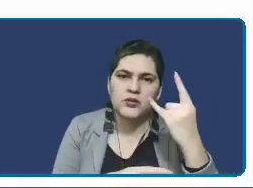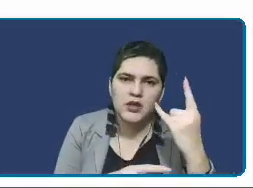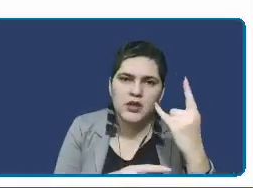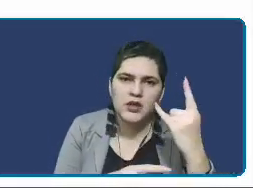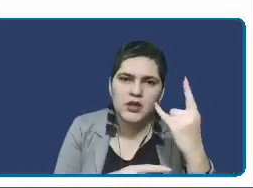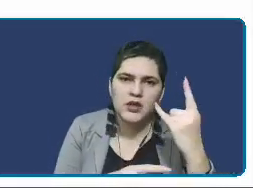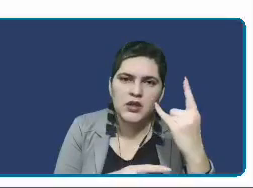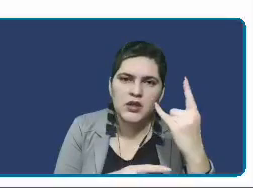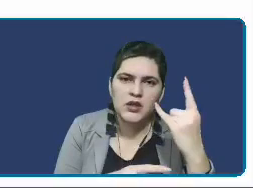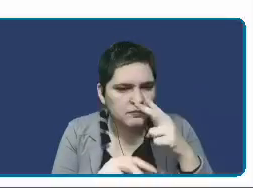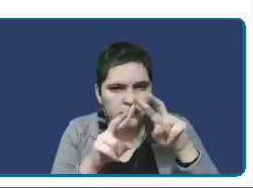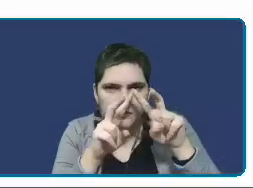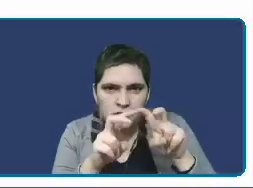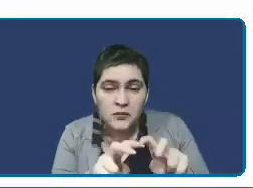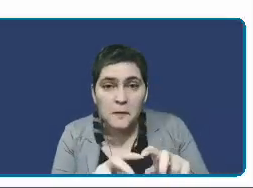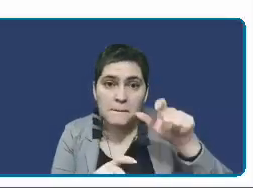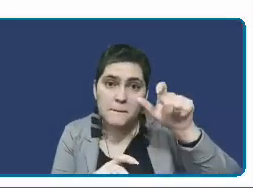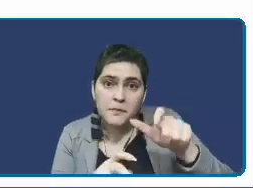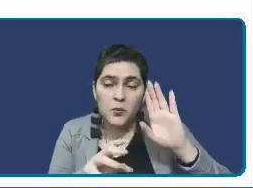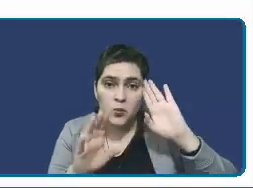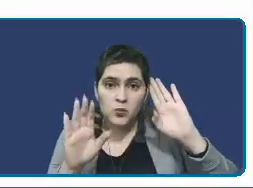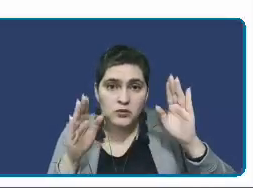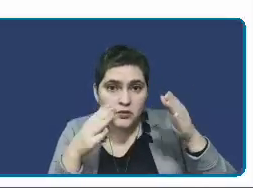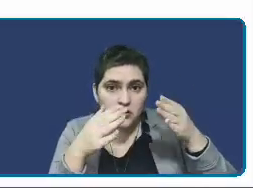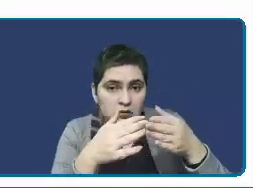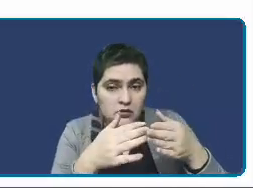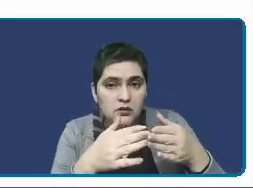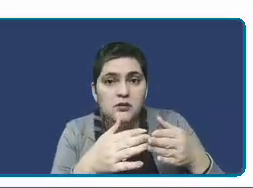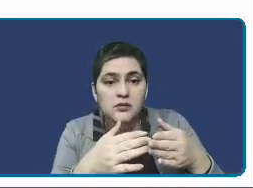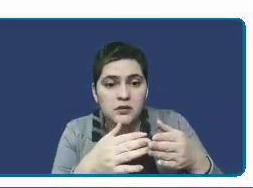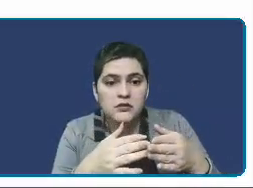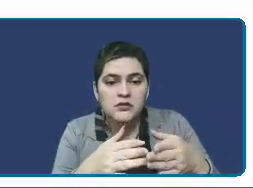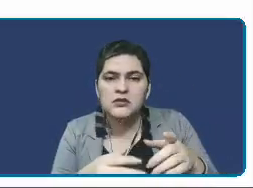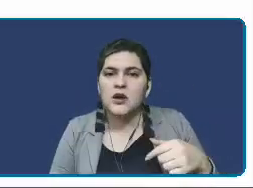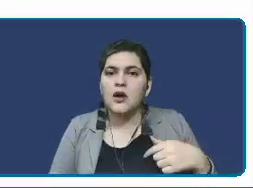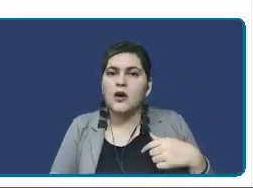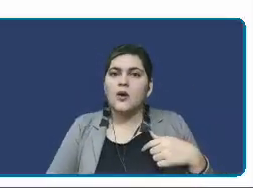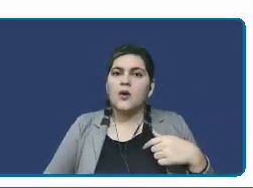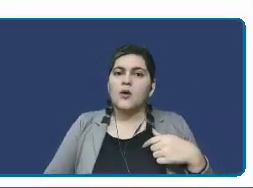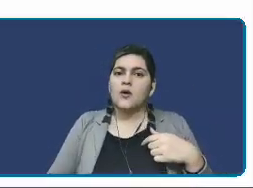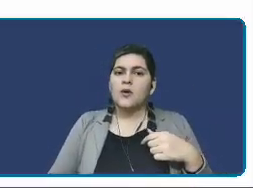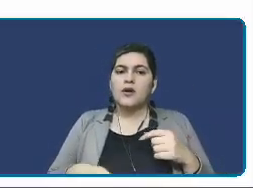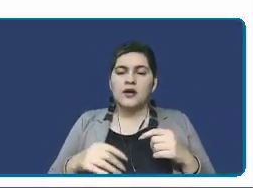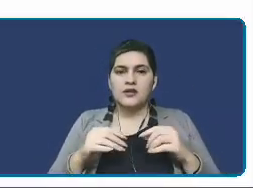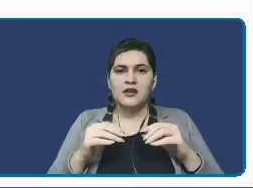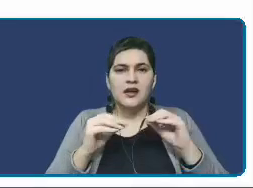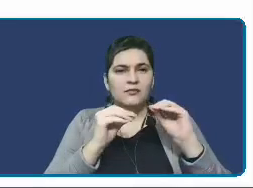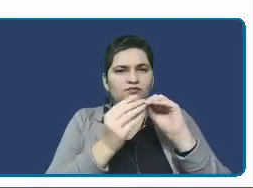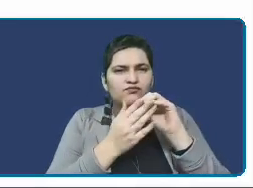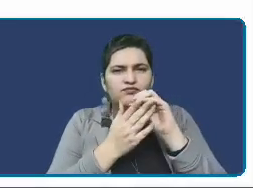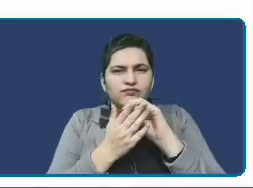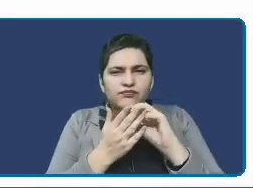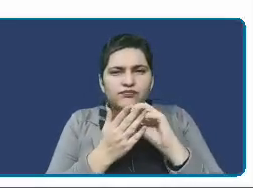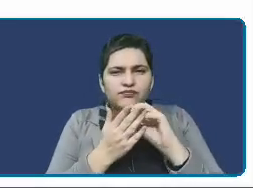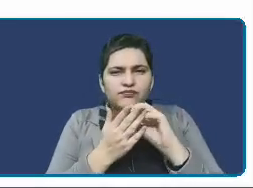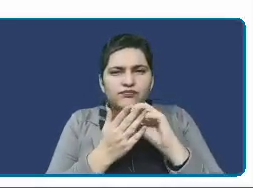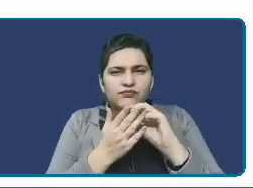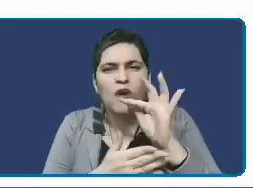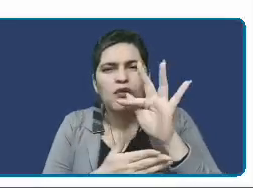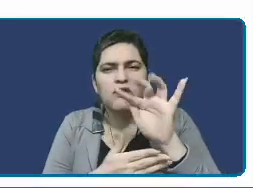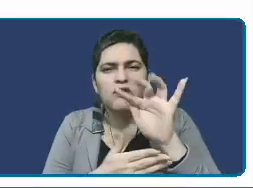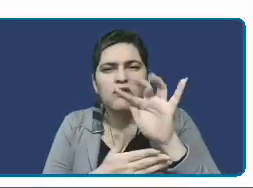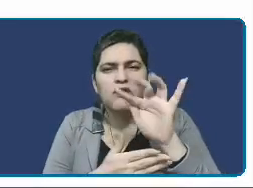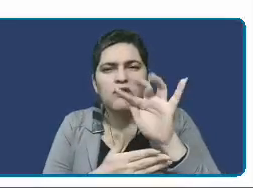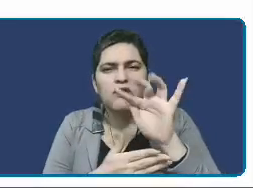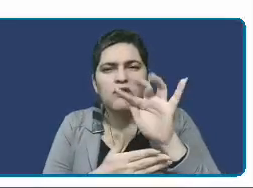en autismo tenemos una flora bacteriana dentro de nuestro intestino que en grupo